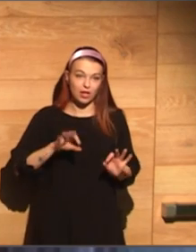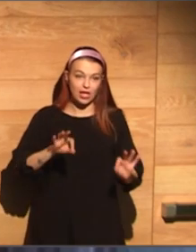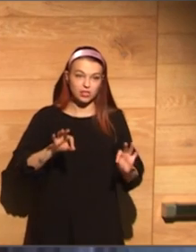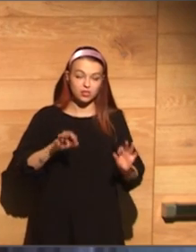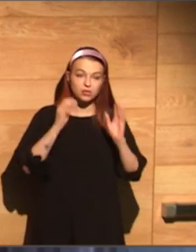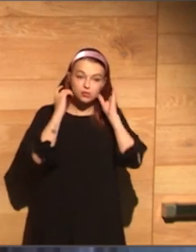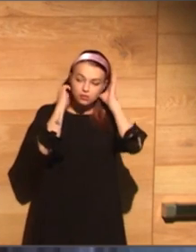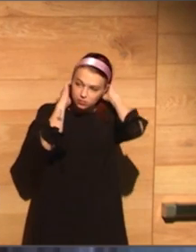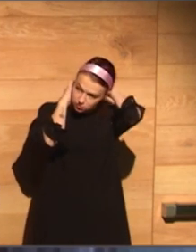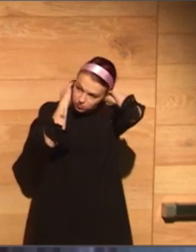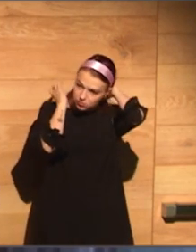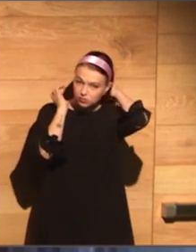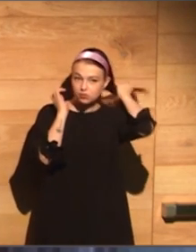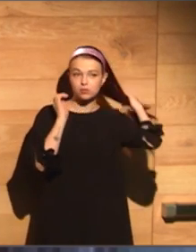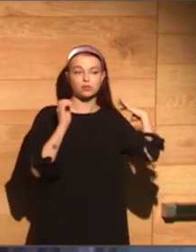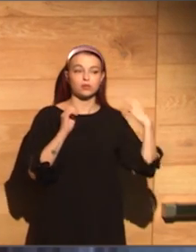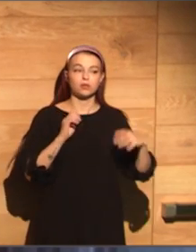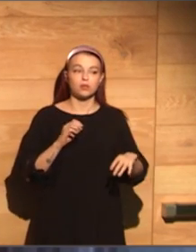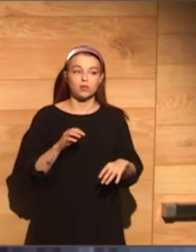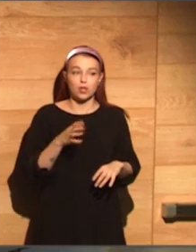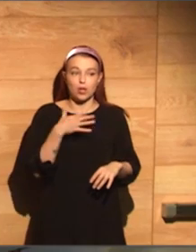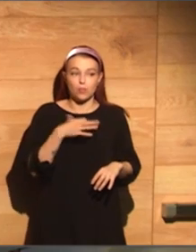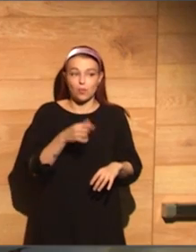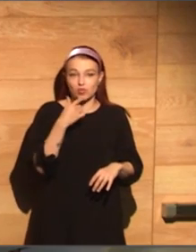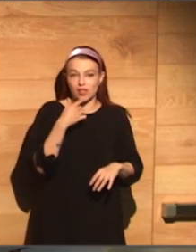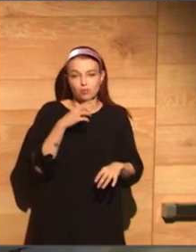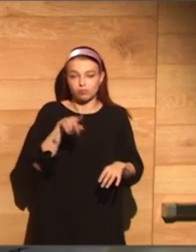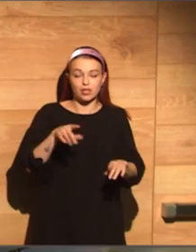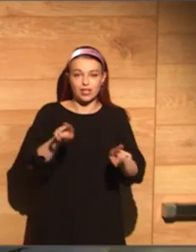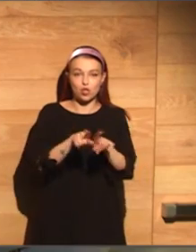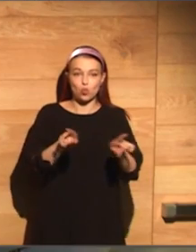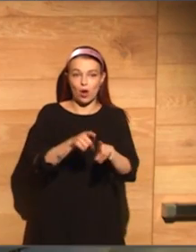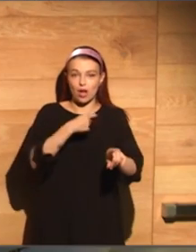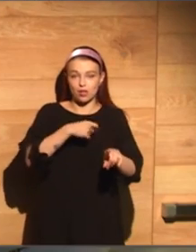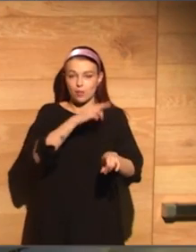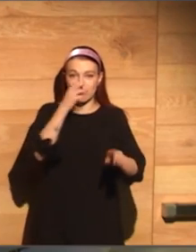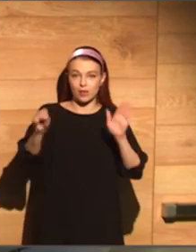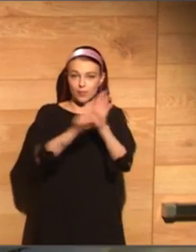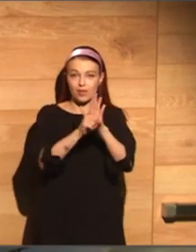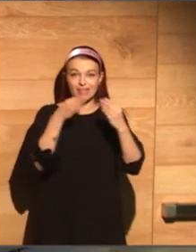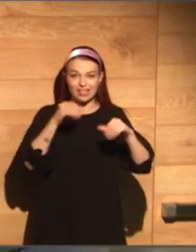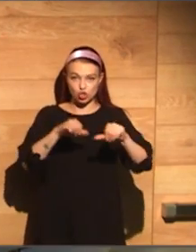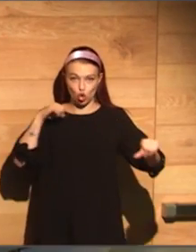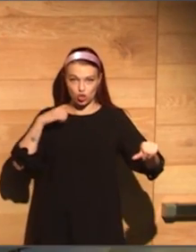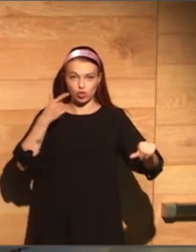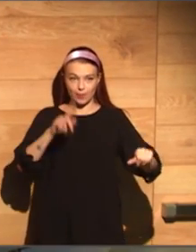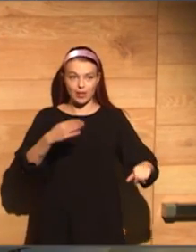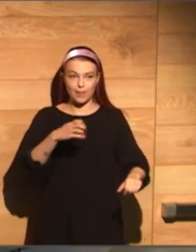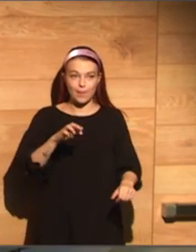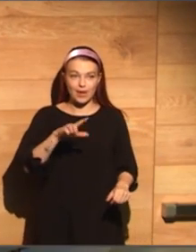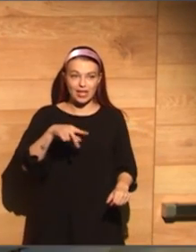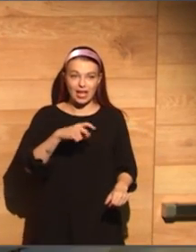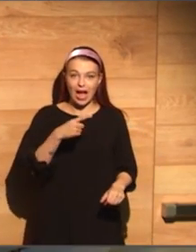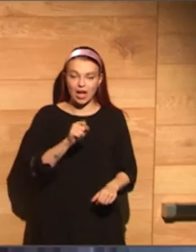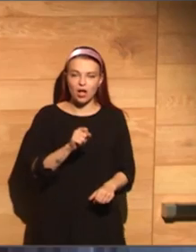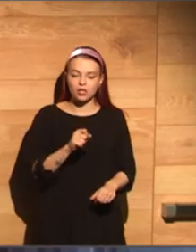decir, si no fuera porque es una palabra gastada, puede decir que es emblemático. Podríamos decir que es histórico, incluso. Y Berlanga había intentado, de